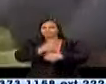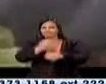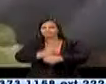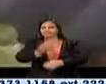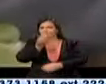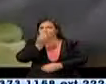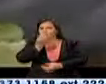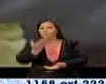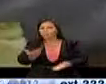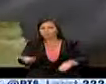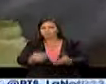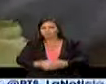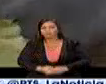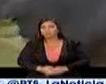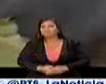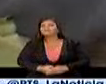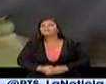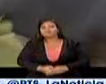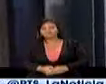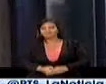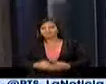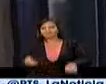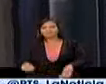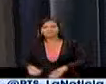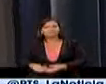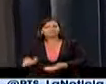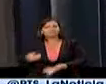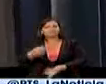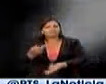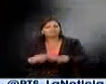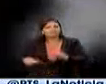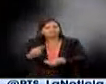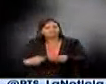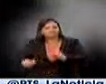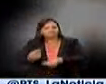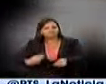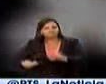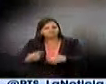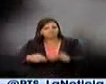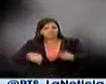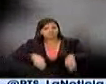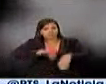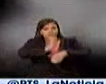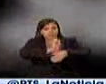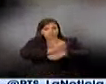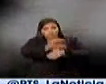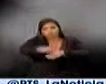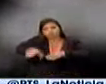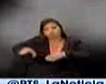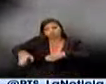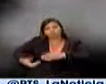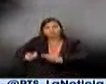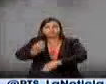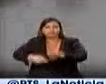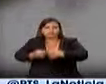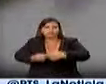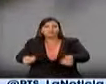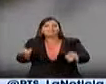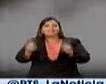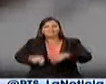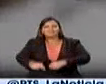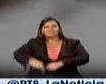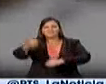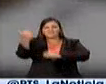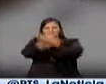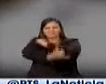provincia, es que el manjar se lleva incluso fuera del país. Aquí tenemos nosotros clientela a nivel nacional e internacional, vienen